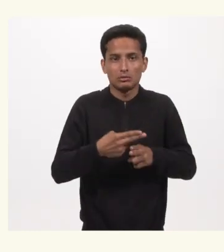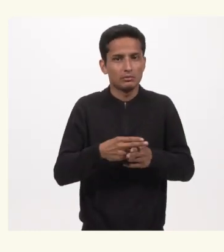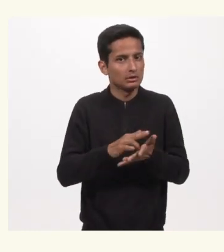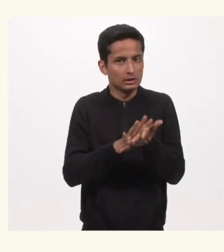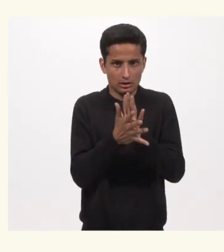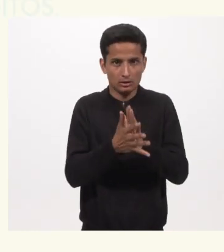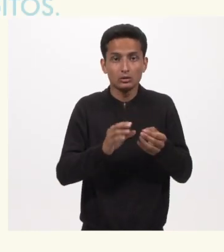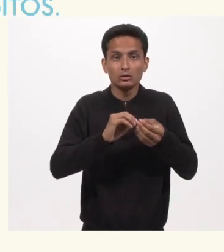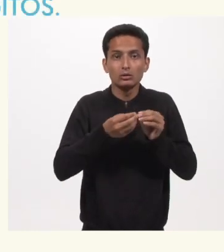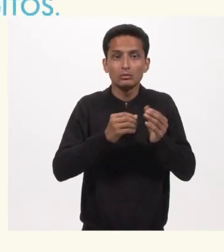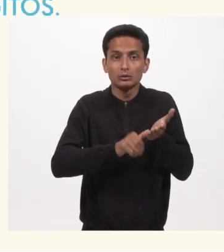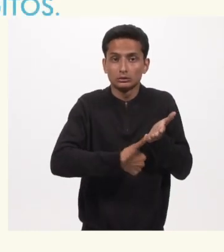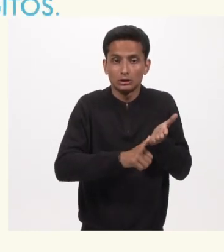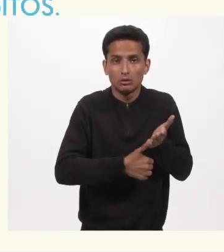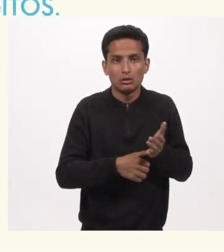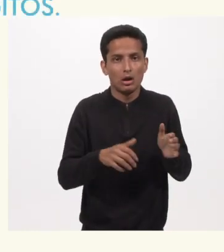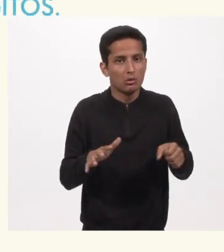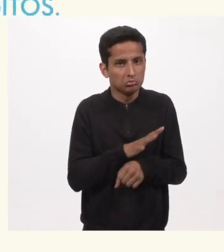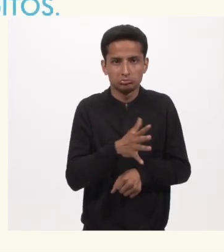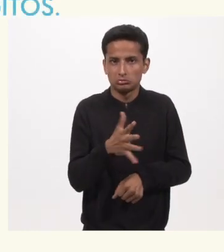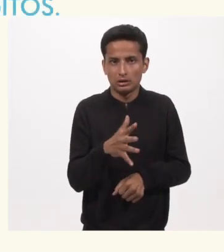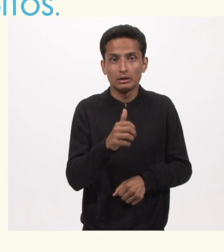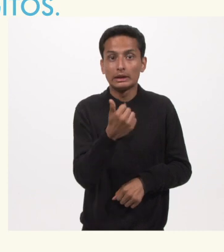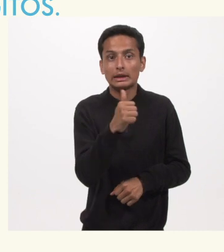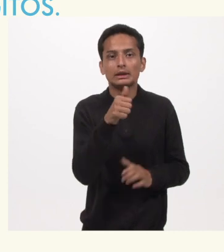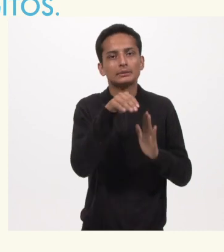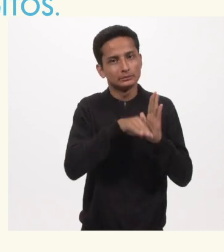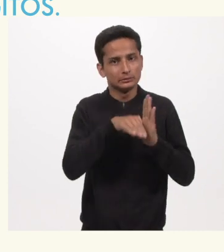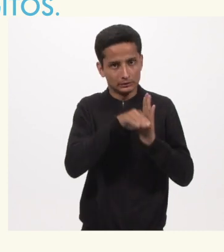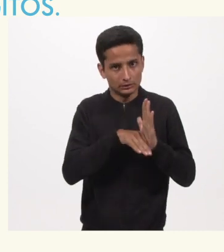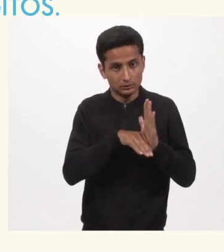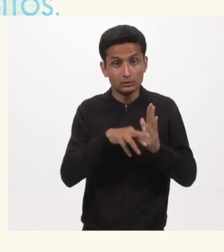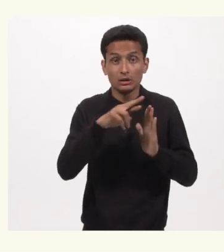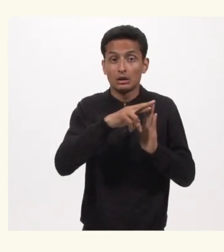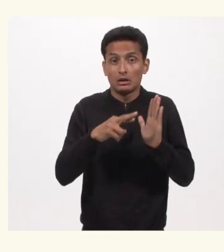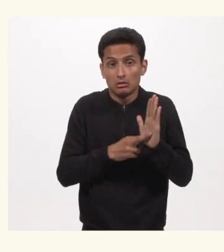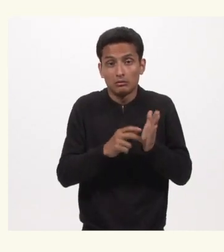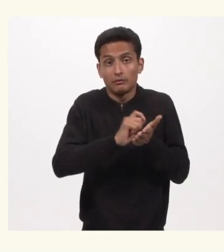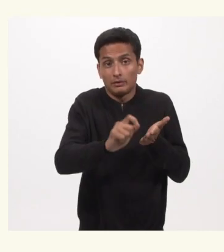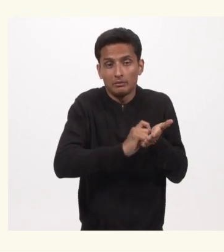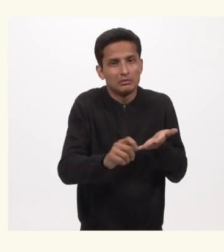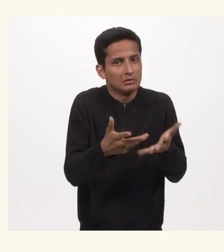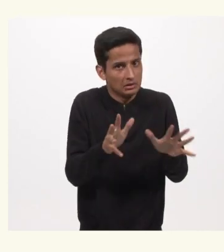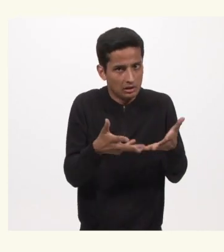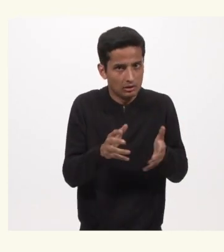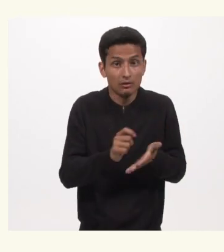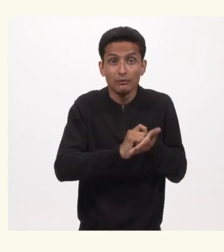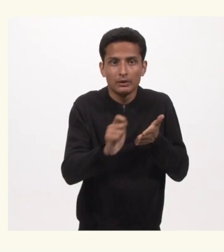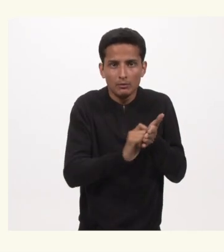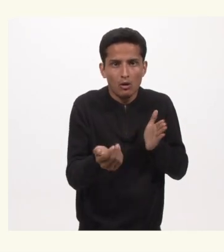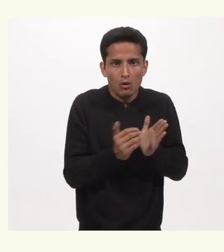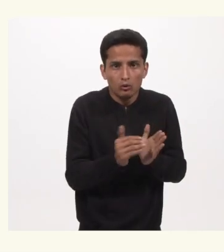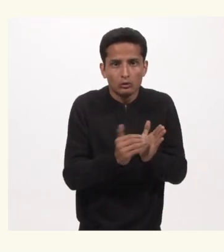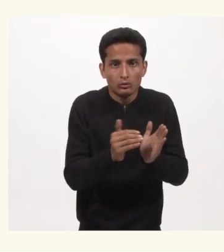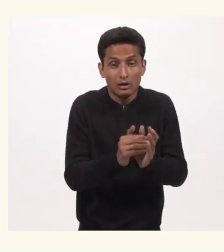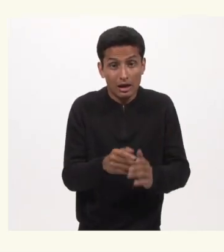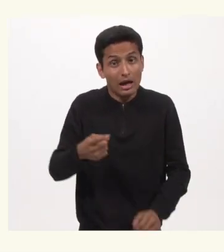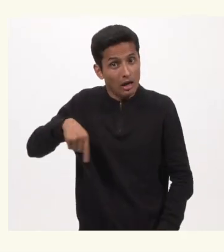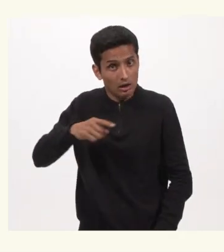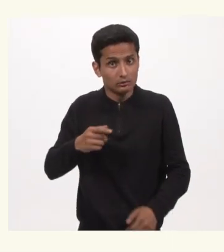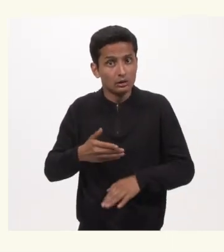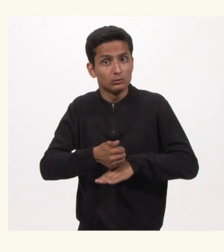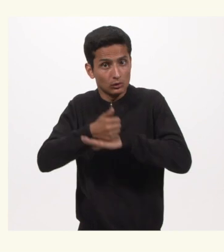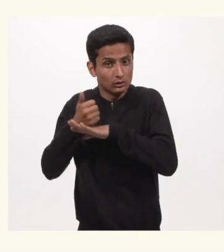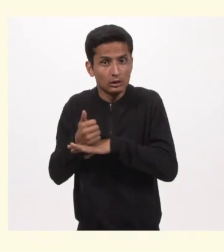sin nombre, números de cédulas incompletos, con menos de 10 dígitos, registros sin firmas y firmas repetidas hasta